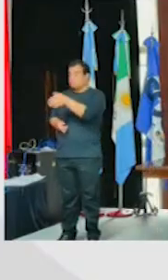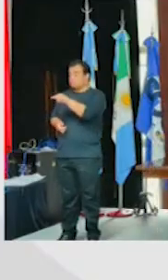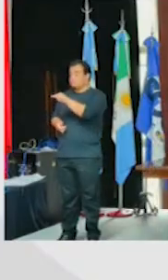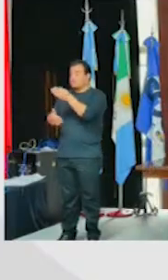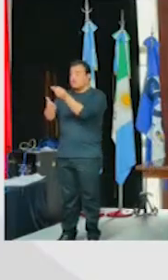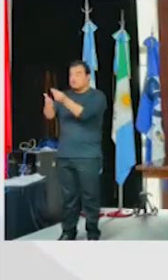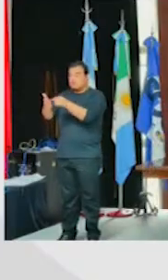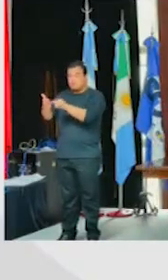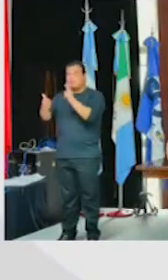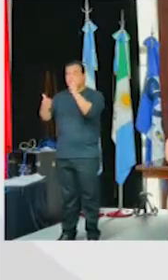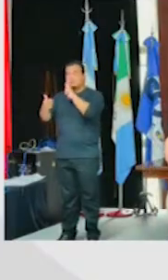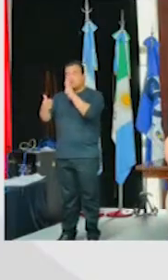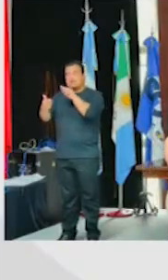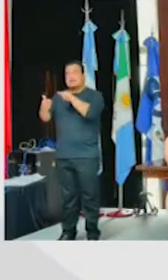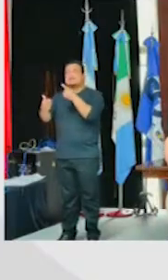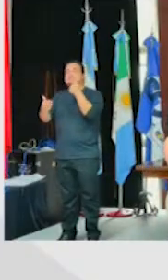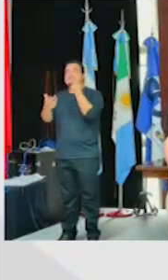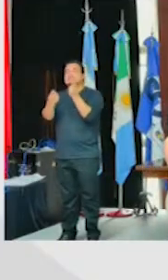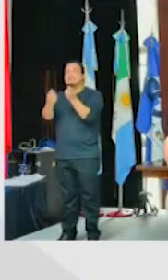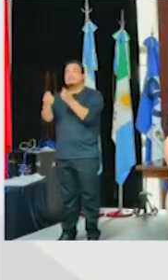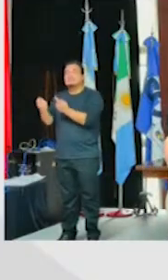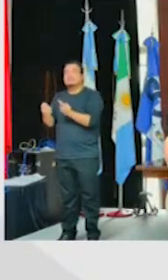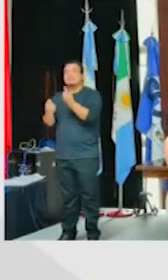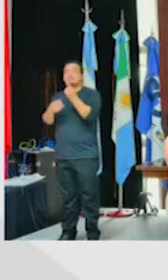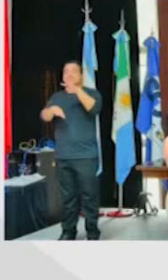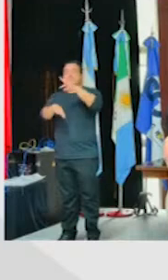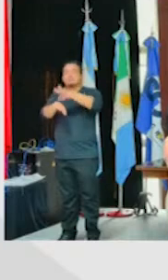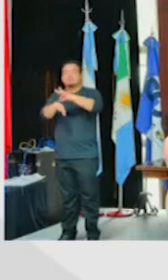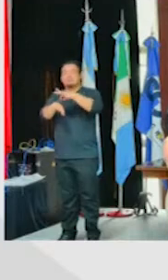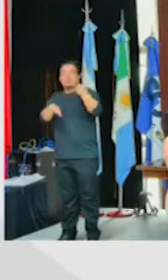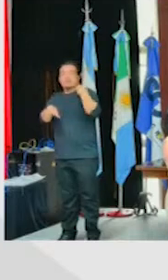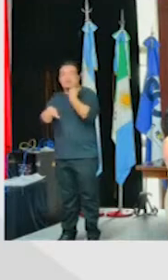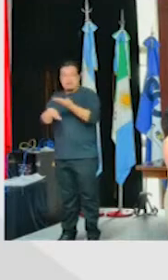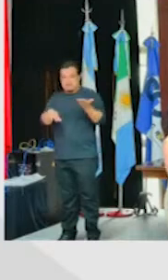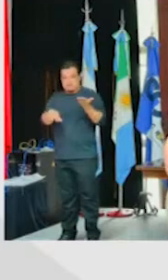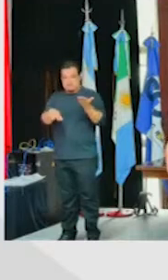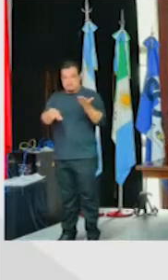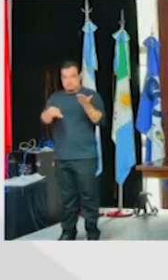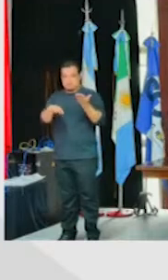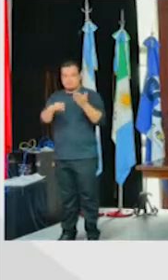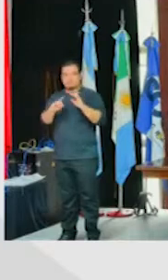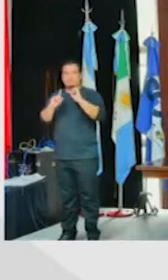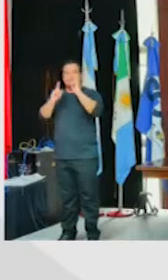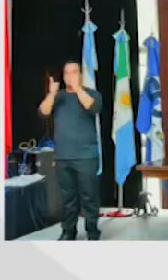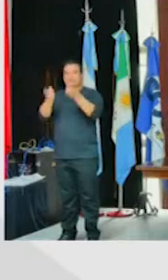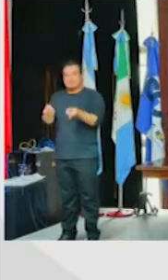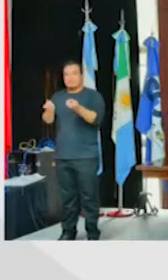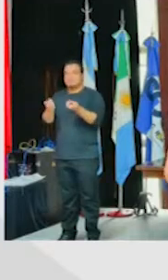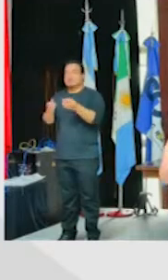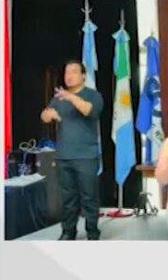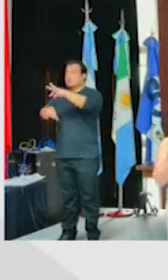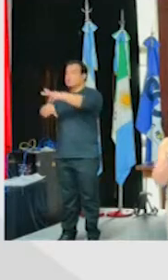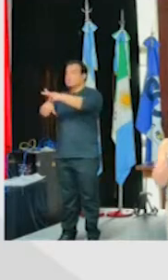que tenga todas estas condiciones. Ahora, percepción de las mejores especialidades médicas, también le pregunté